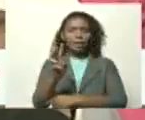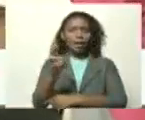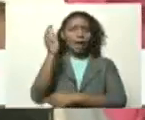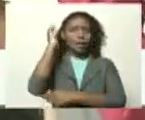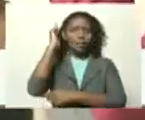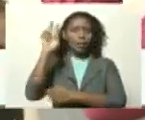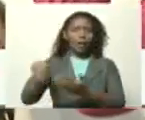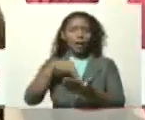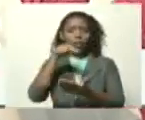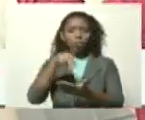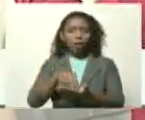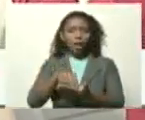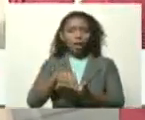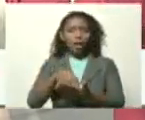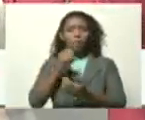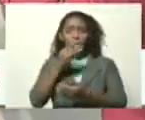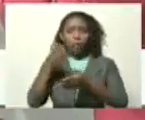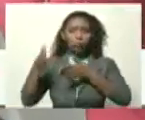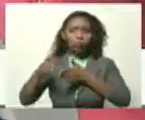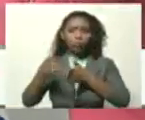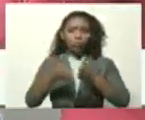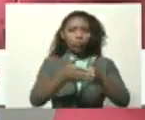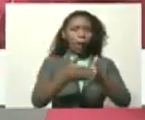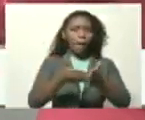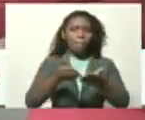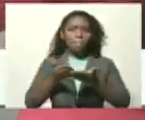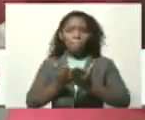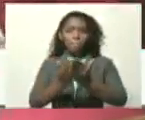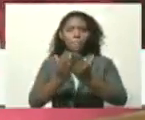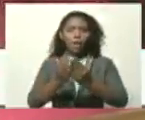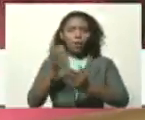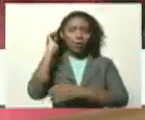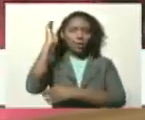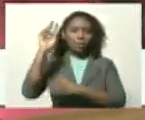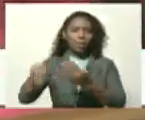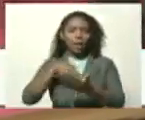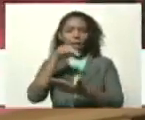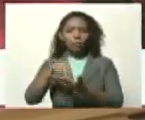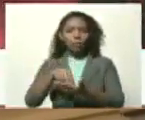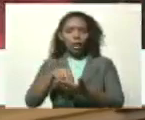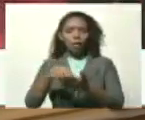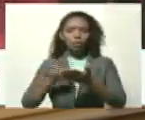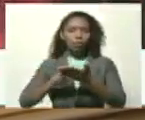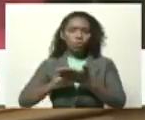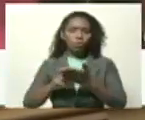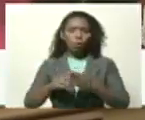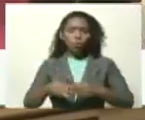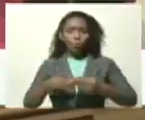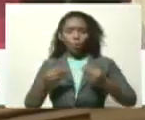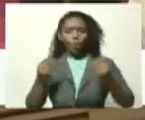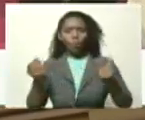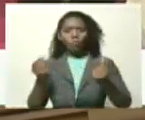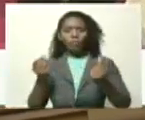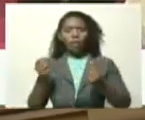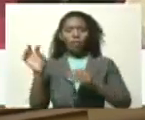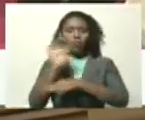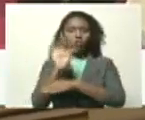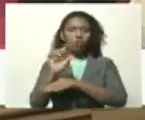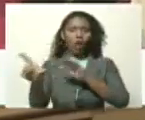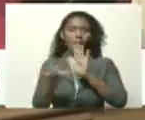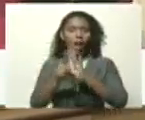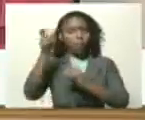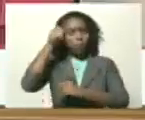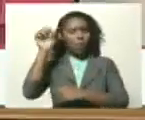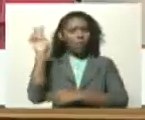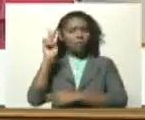llevar a buen puerto este barco de una Asamblea Nacional recuperada para su función legislativa y para el pueblo de